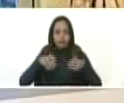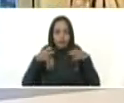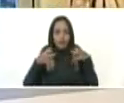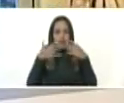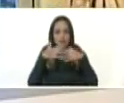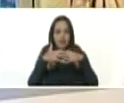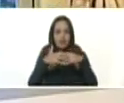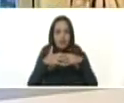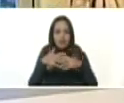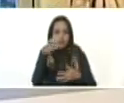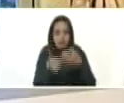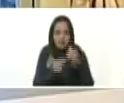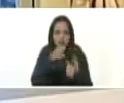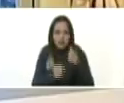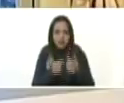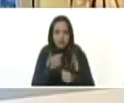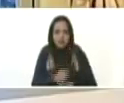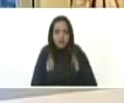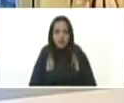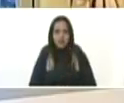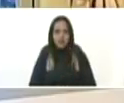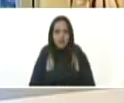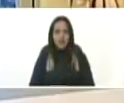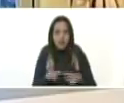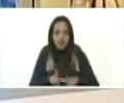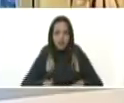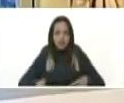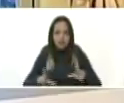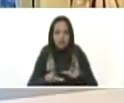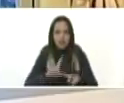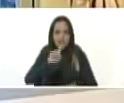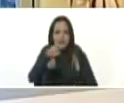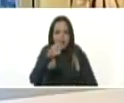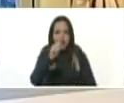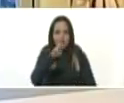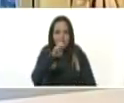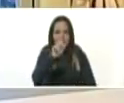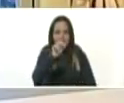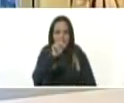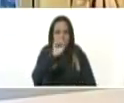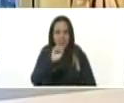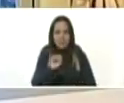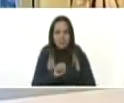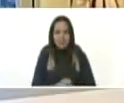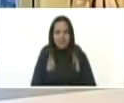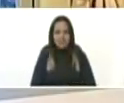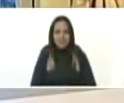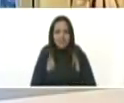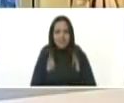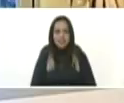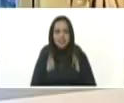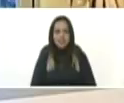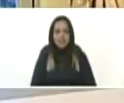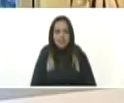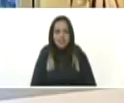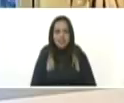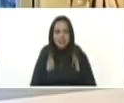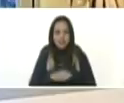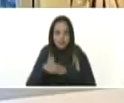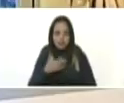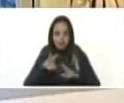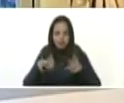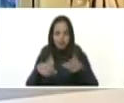de lácteos en el sector Gabanes, parroquia Guanarito, municipio Guanarito, recuperada por el